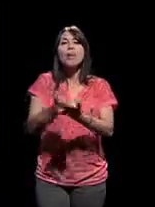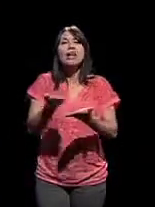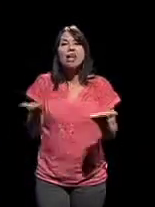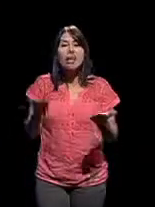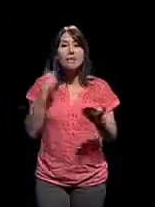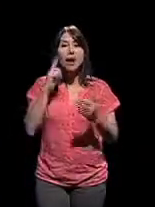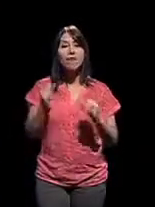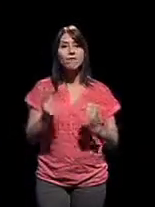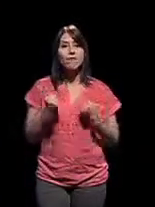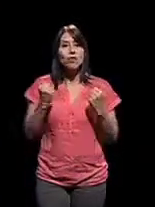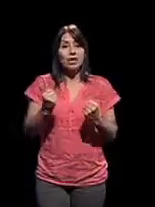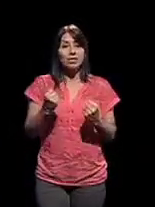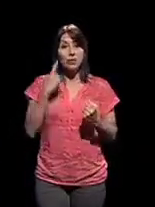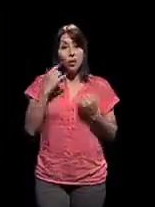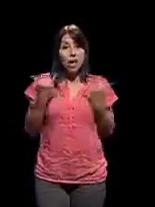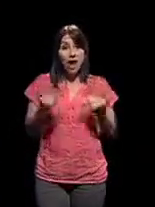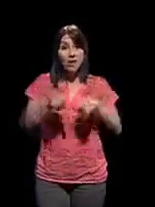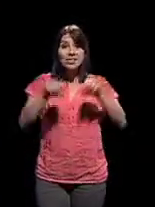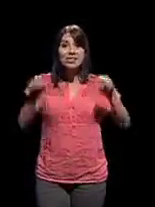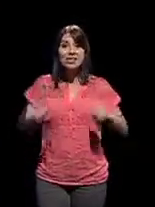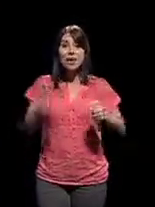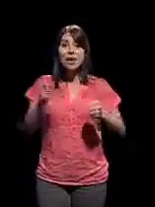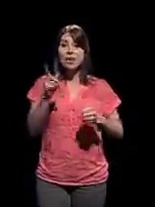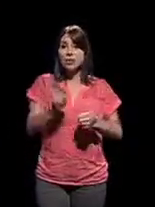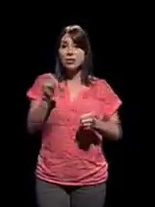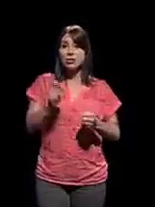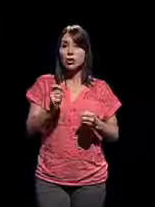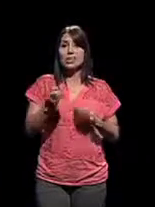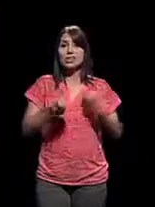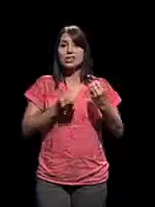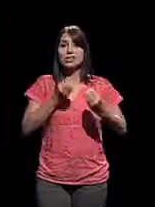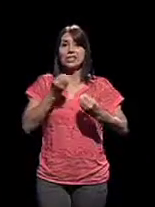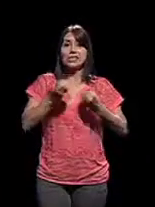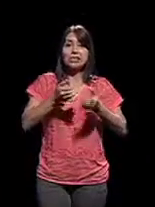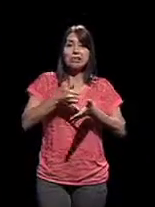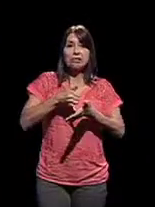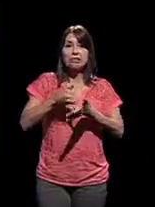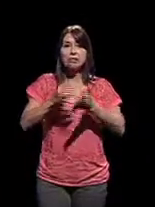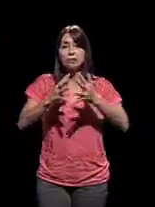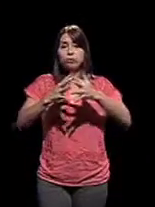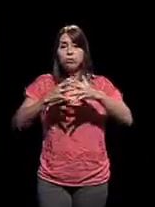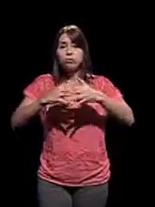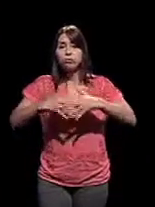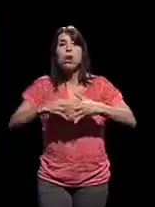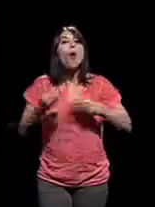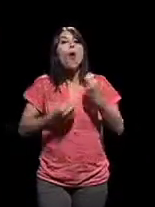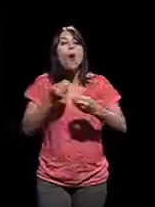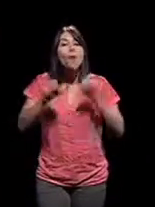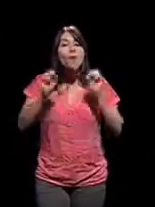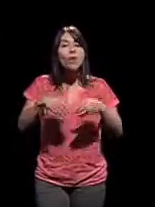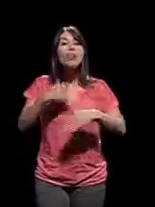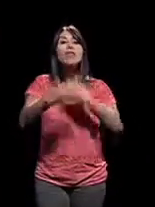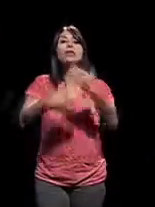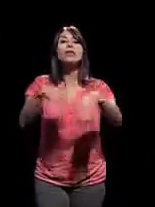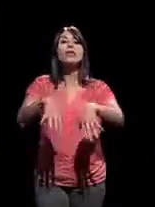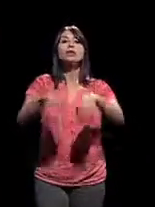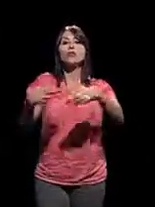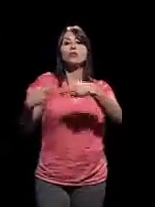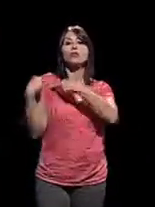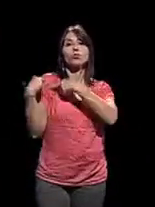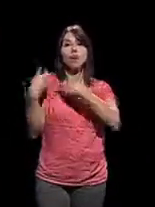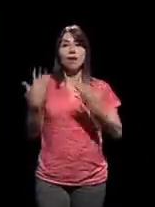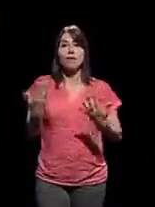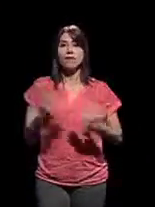este sistema de pensiones, que ya está un poco quebrado, ¿verdad?, que ya está tambaleante, pueda llegar a sostener esa triplicación de la población adulta mayor de aquí